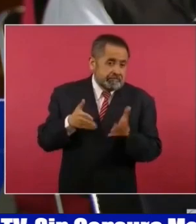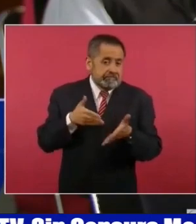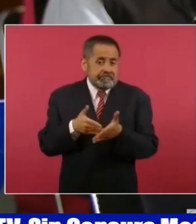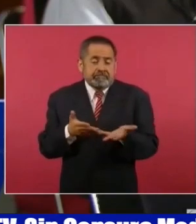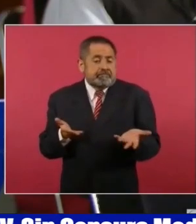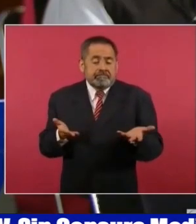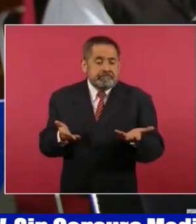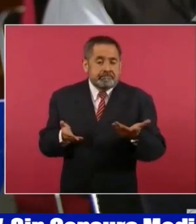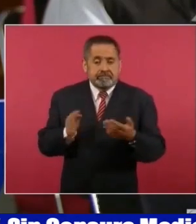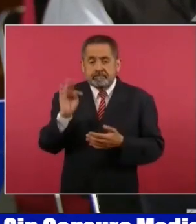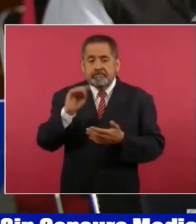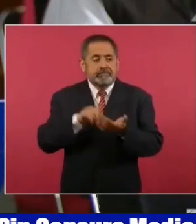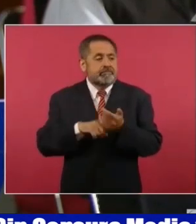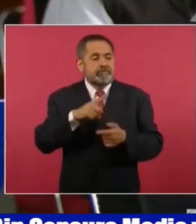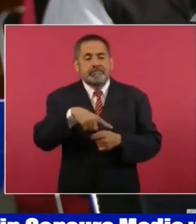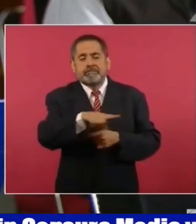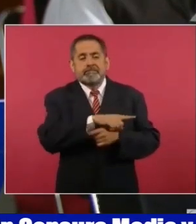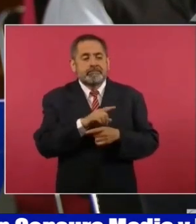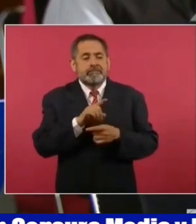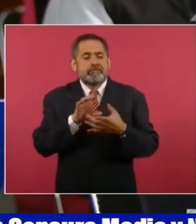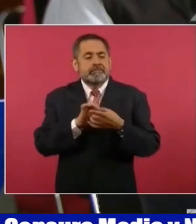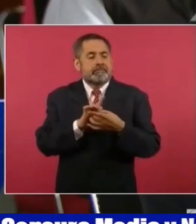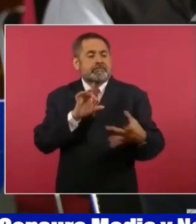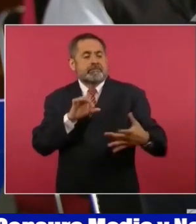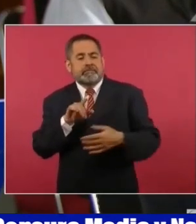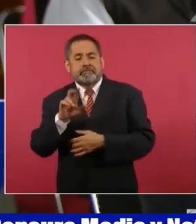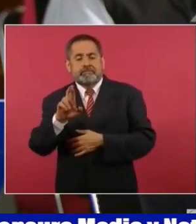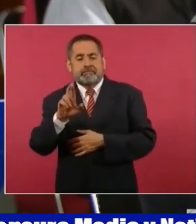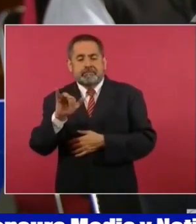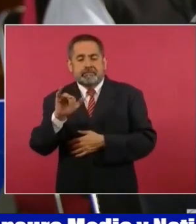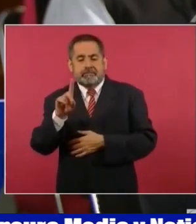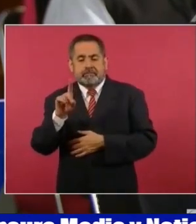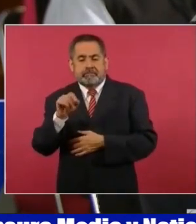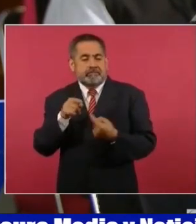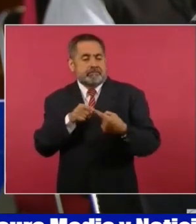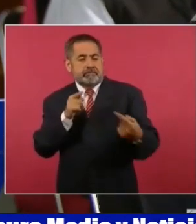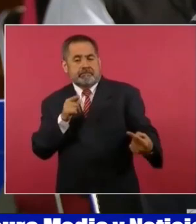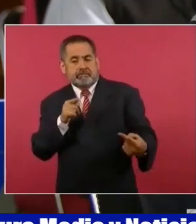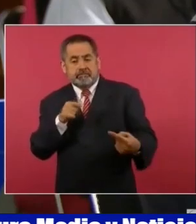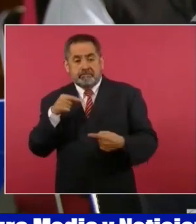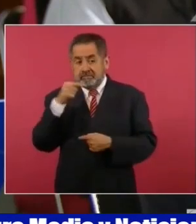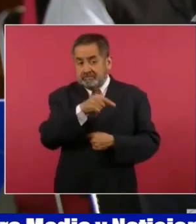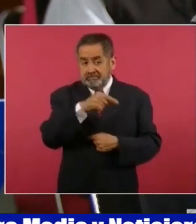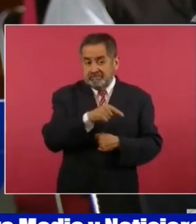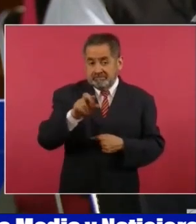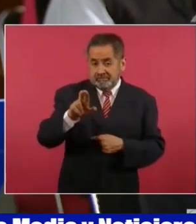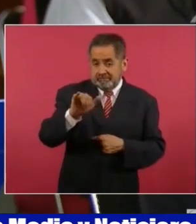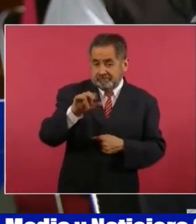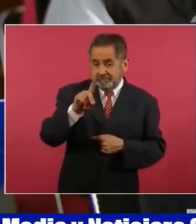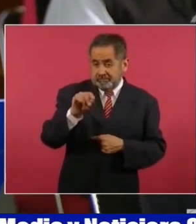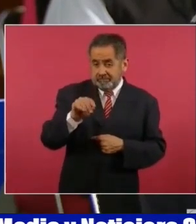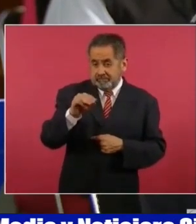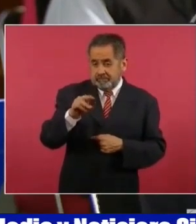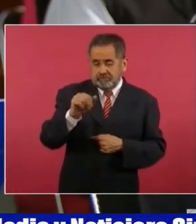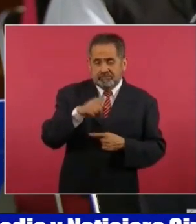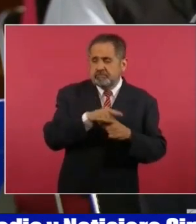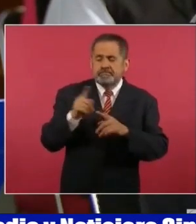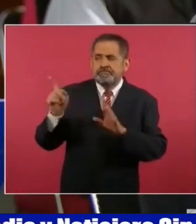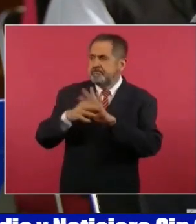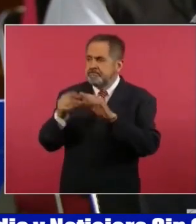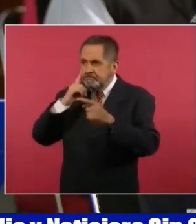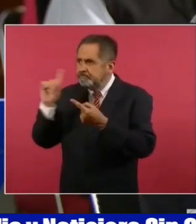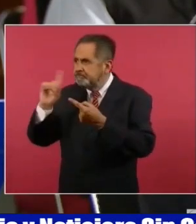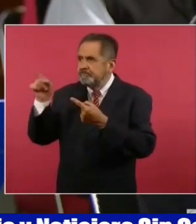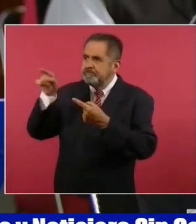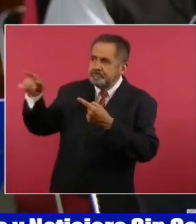aparente distanciamiento que tiene con Ricardo Monreal, quien se ha vuelto de alguna forma pues crítico de